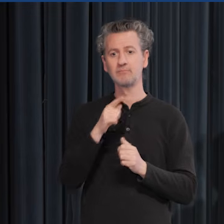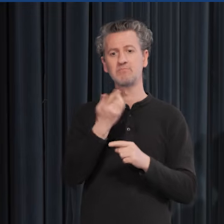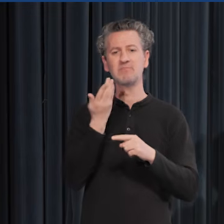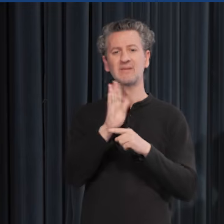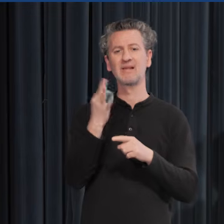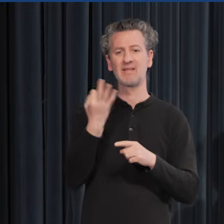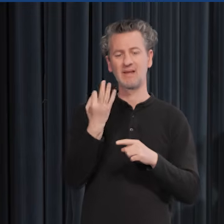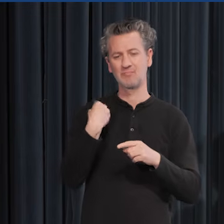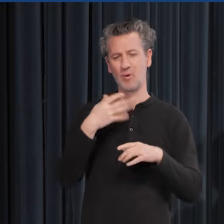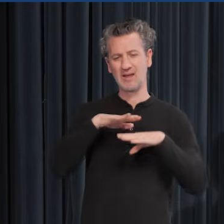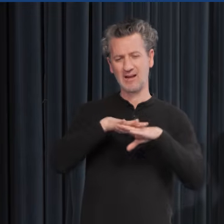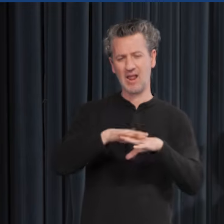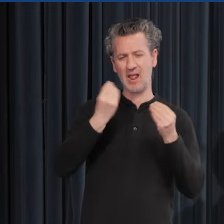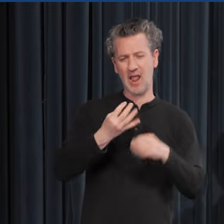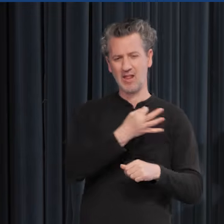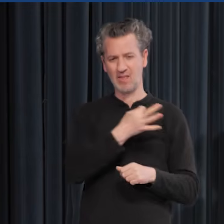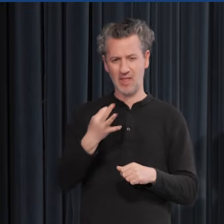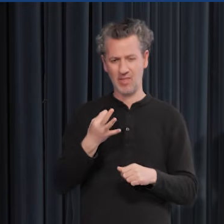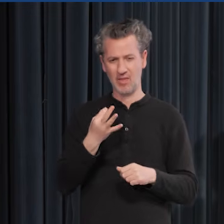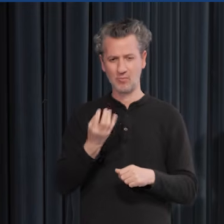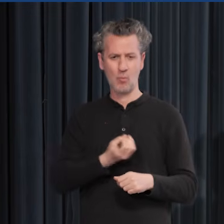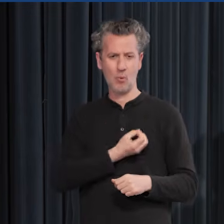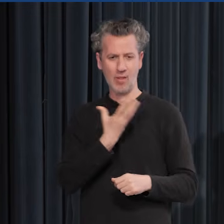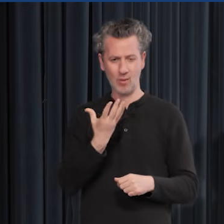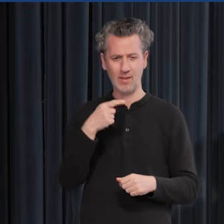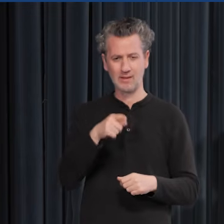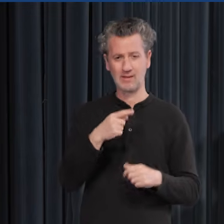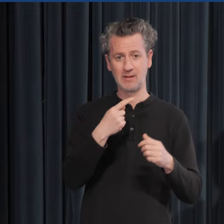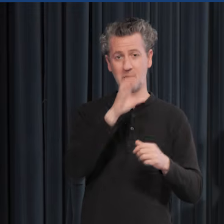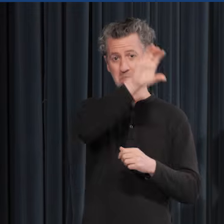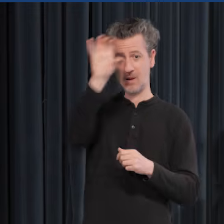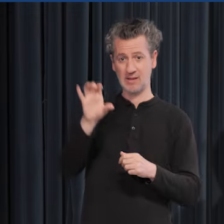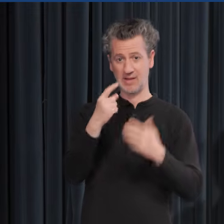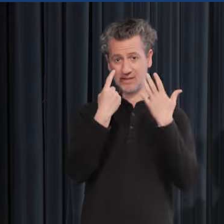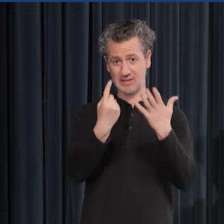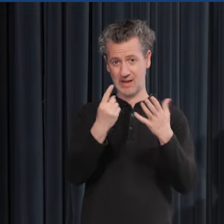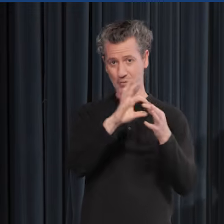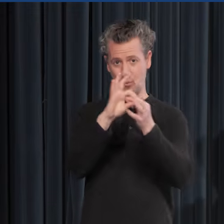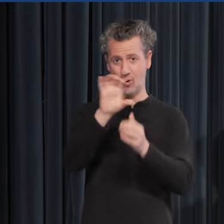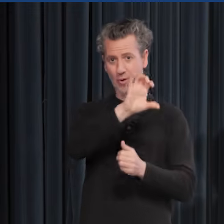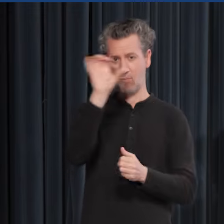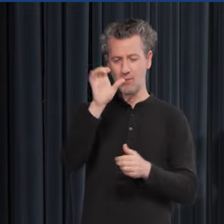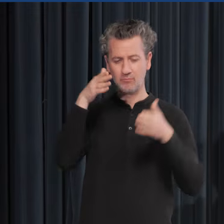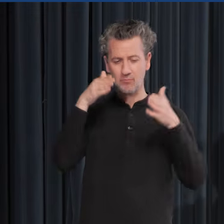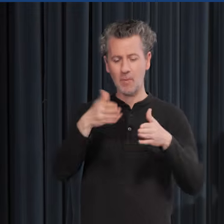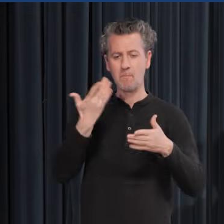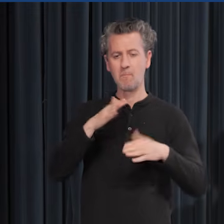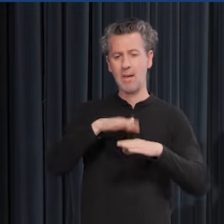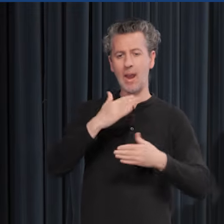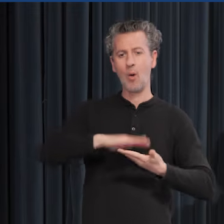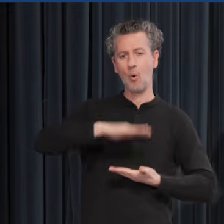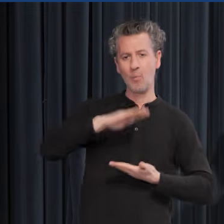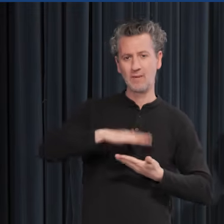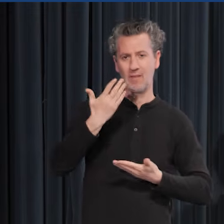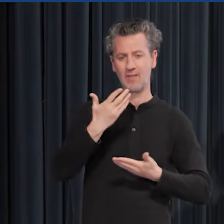red de centros de excelencia vocacional en 6 países de la Unión Europea y se centra sobre todo en mejorar las competencias